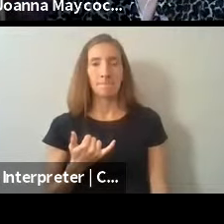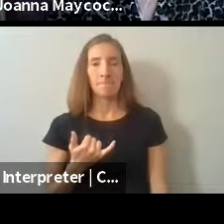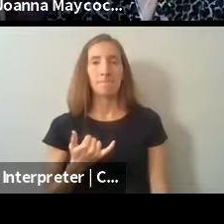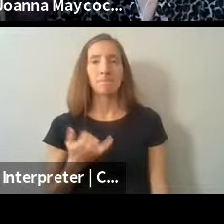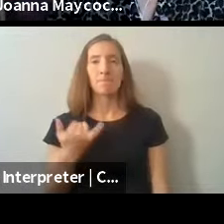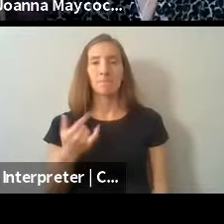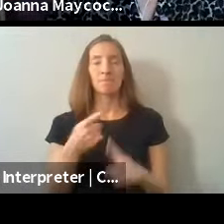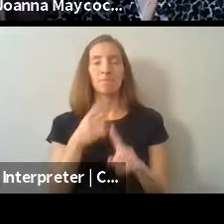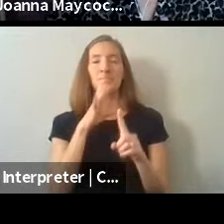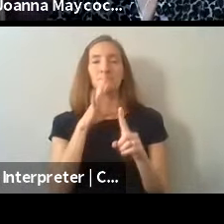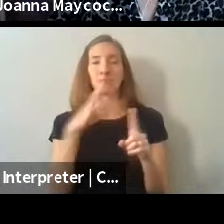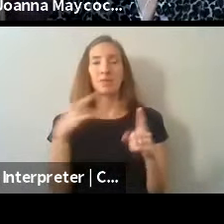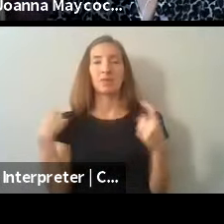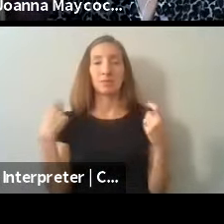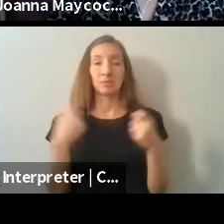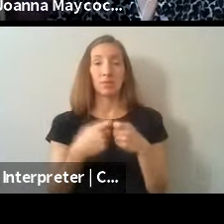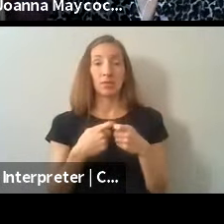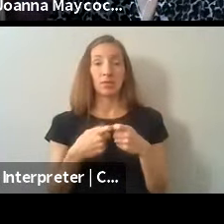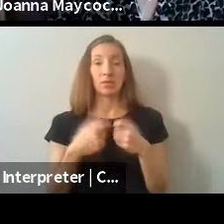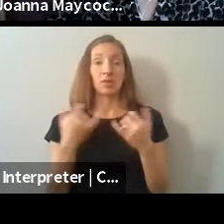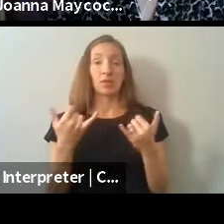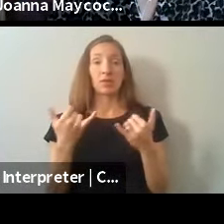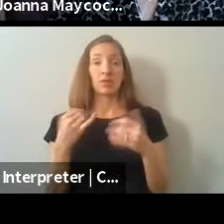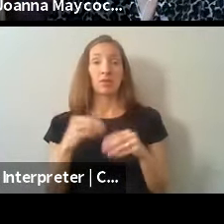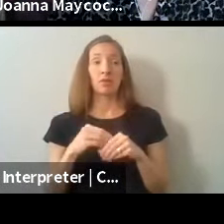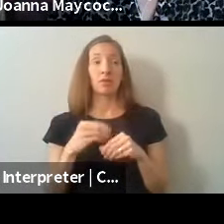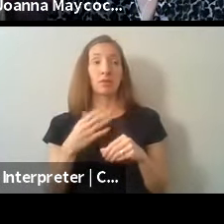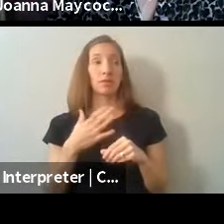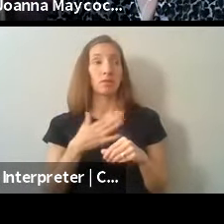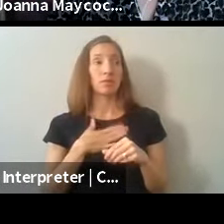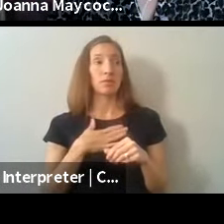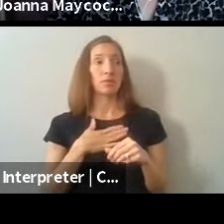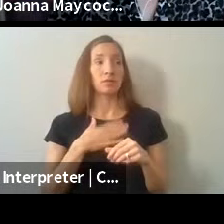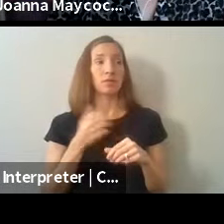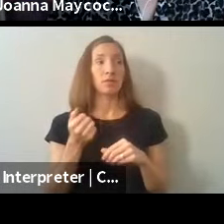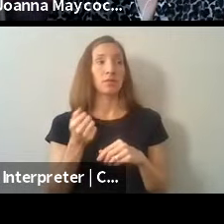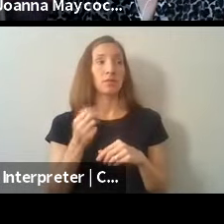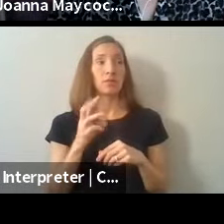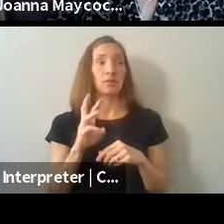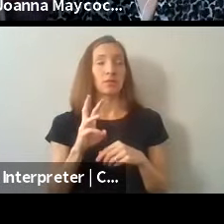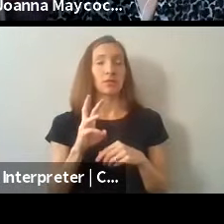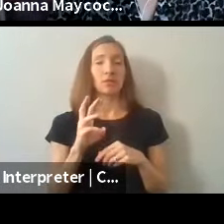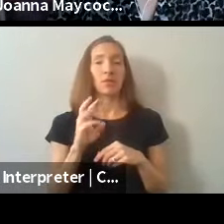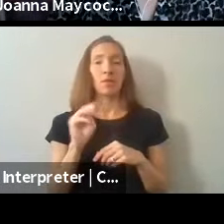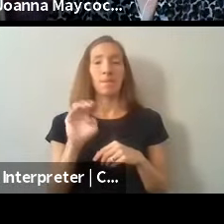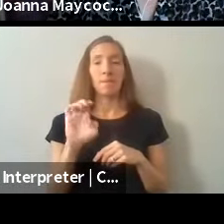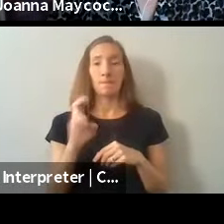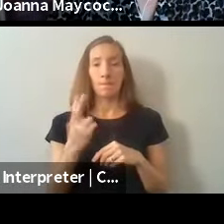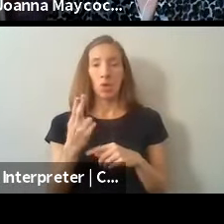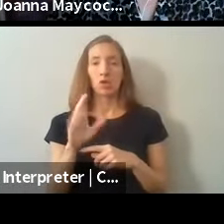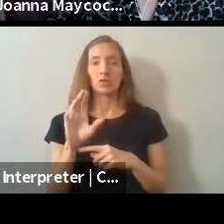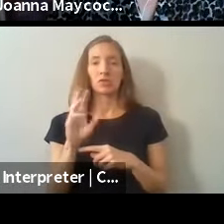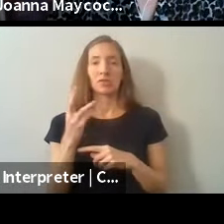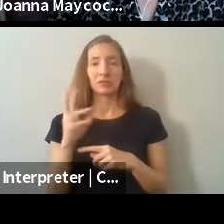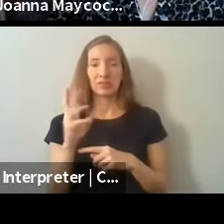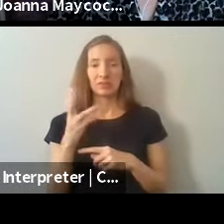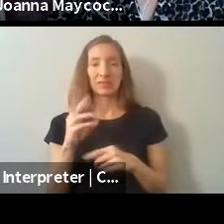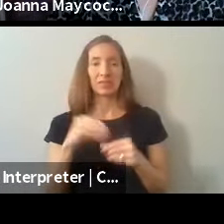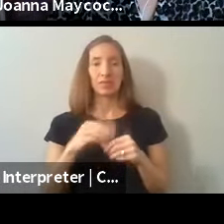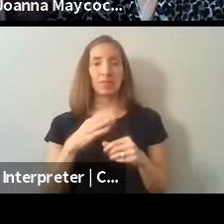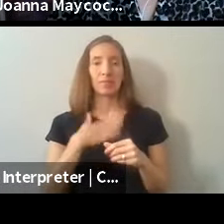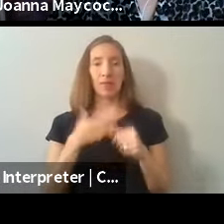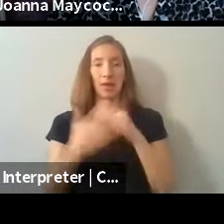con varios ejes. Un eje que tiene que ver con la comunicación específicamente, otro que tiene que ver con